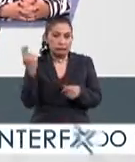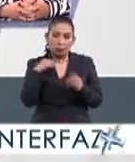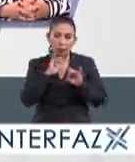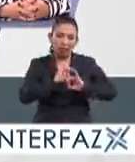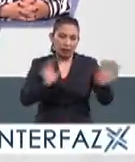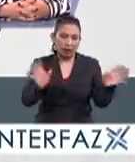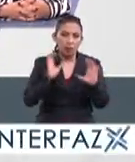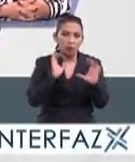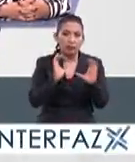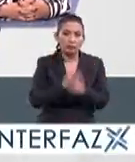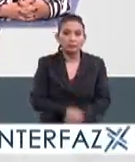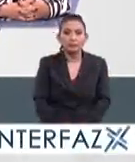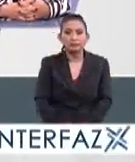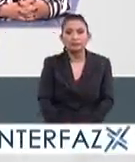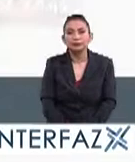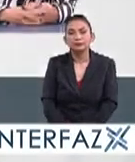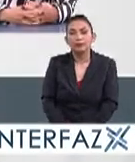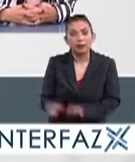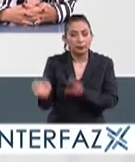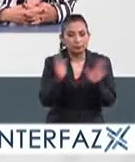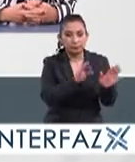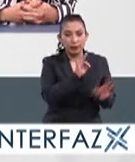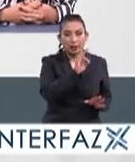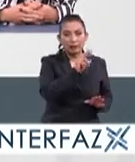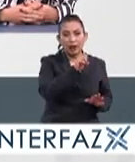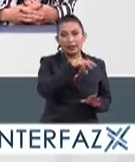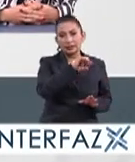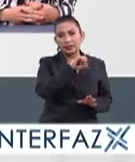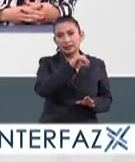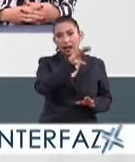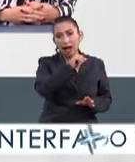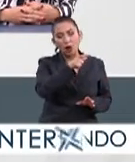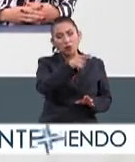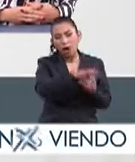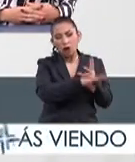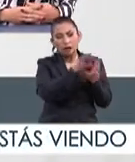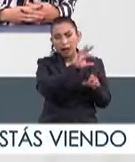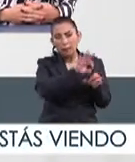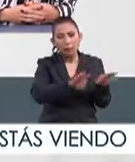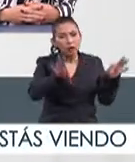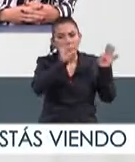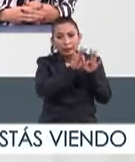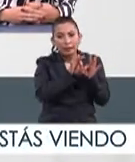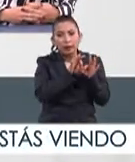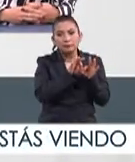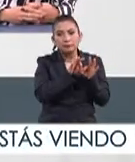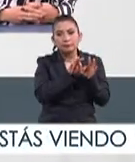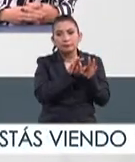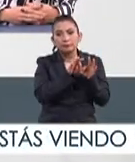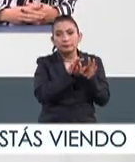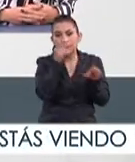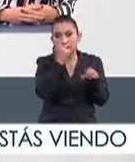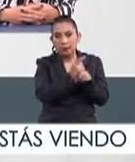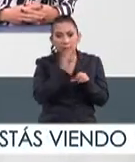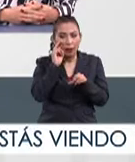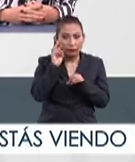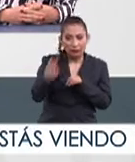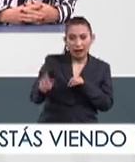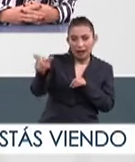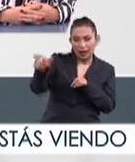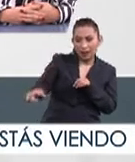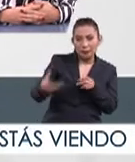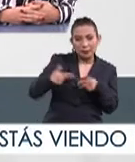muy delicado. Francesca, uno de los elementos más importantes es primero identificar a